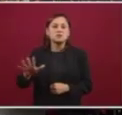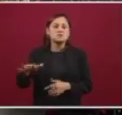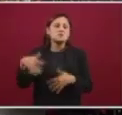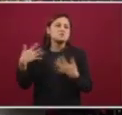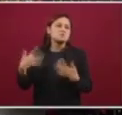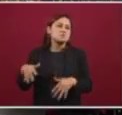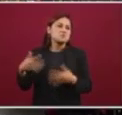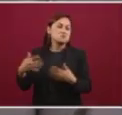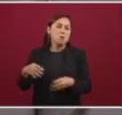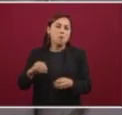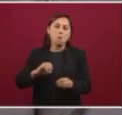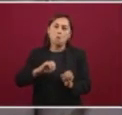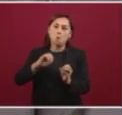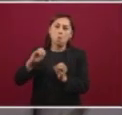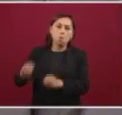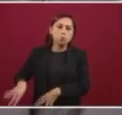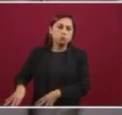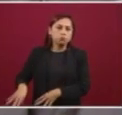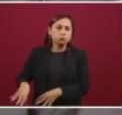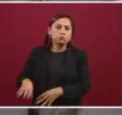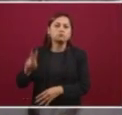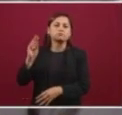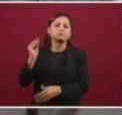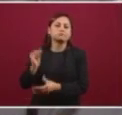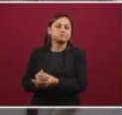que han